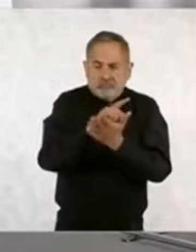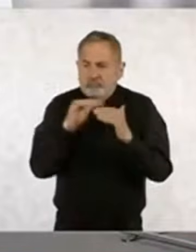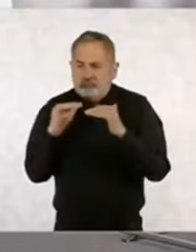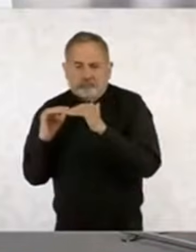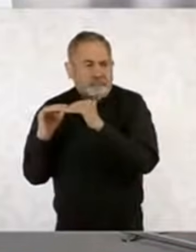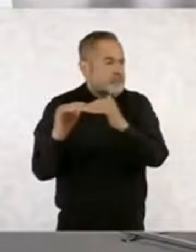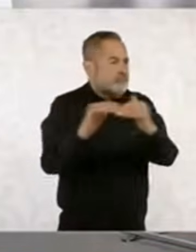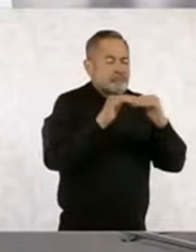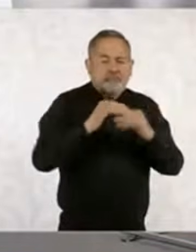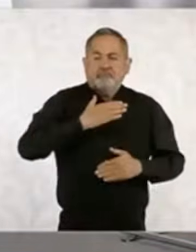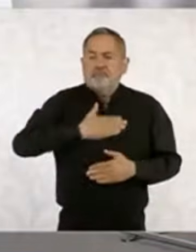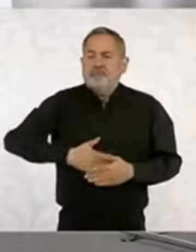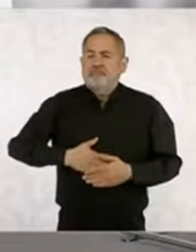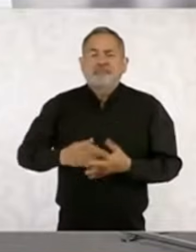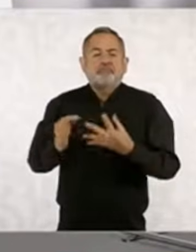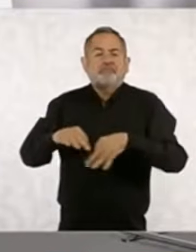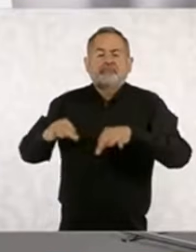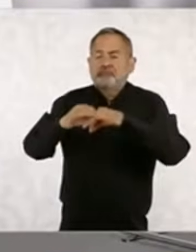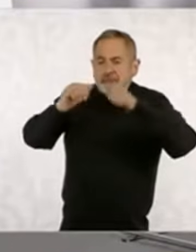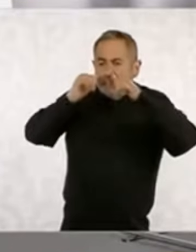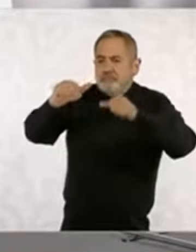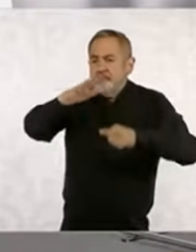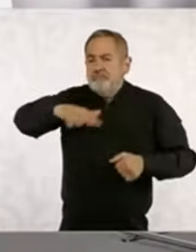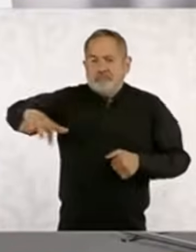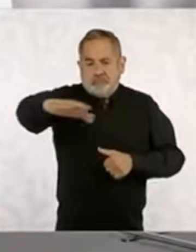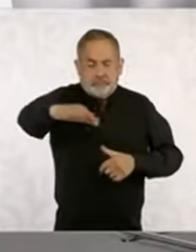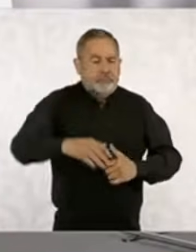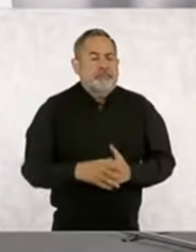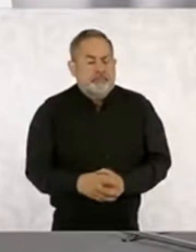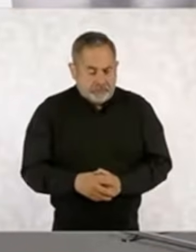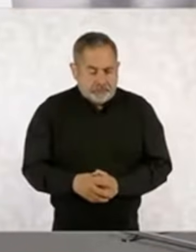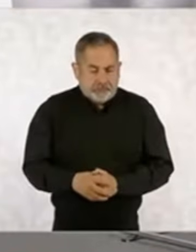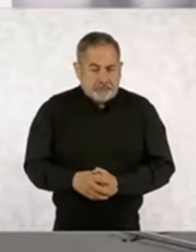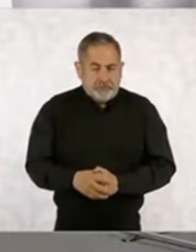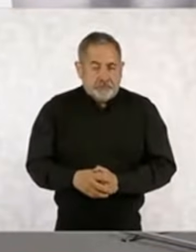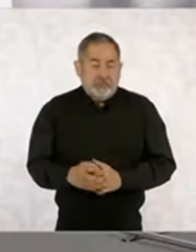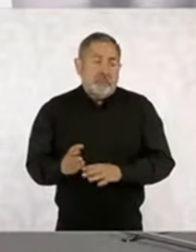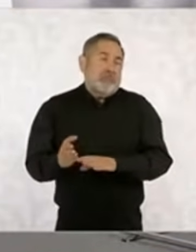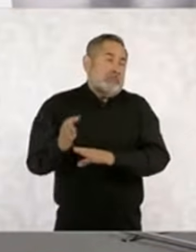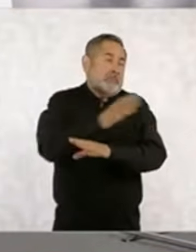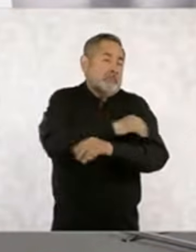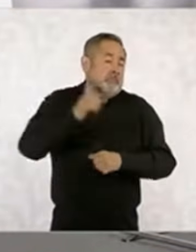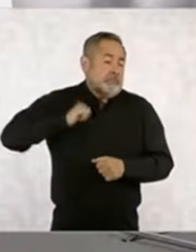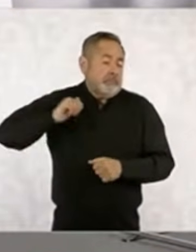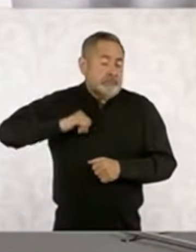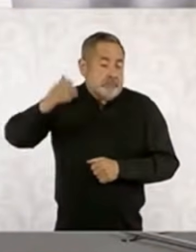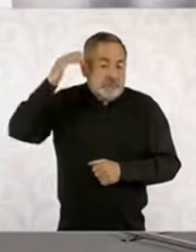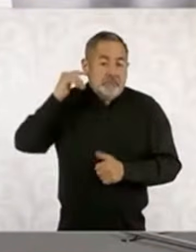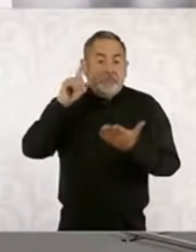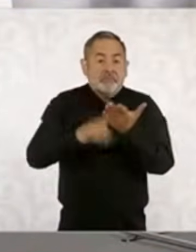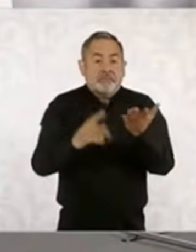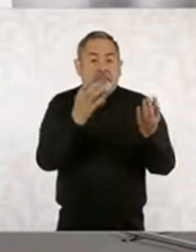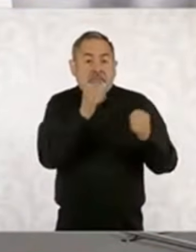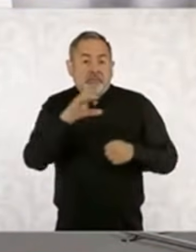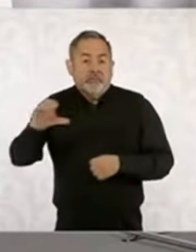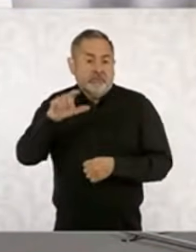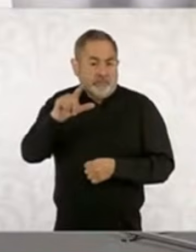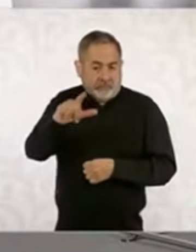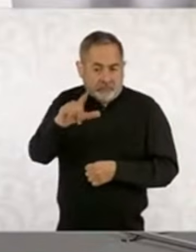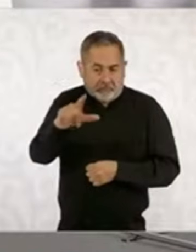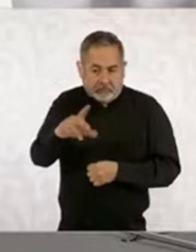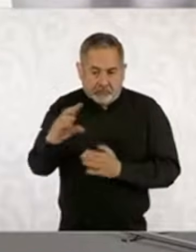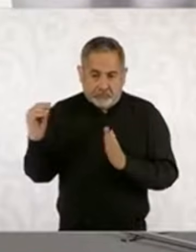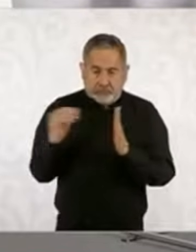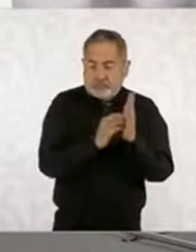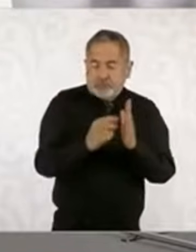justicia social. Desde la promulgación de la Constitución de 1917, que sentó las bases de los derechos